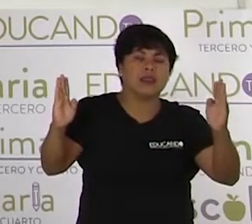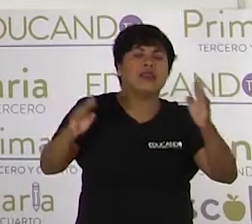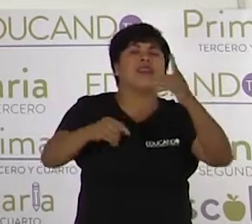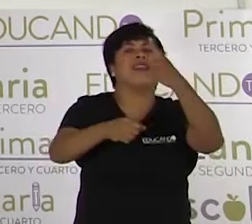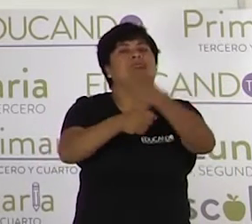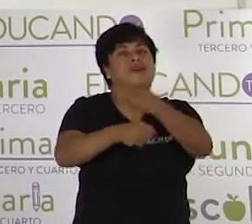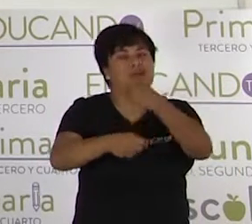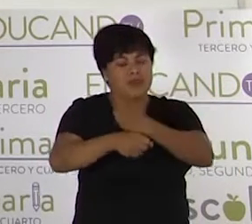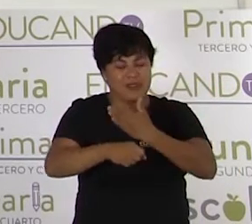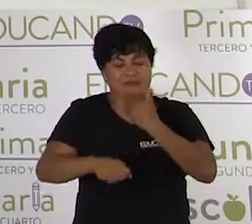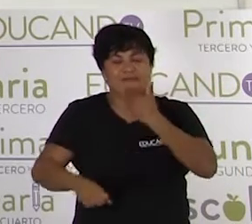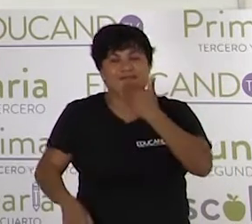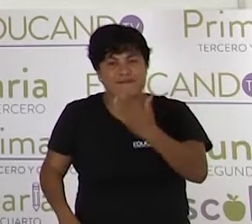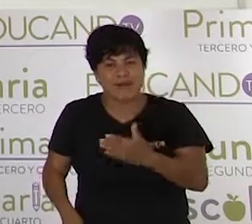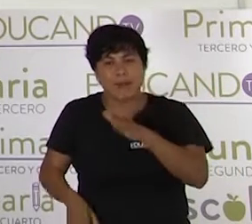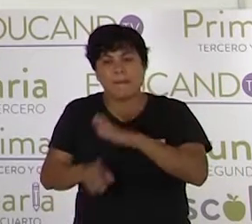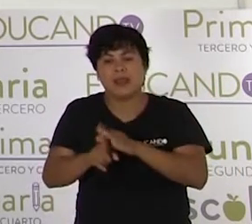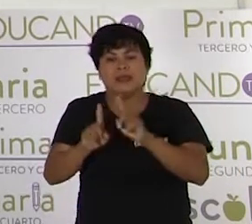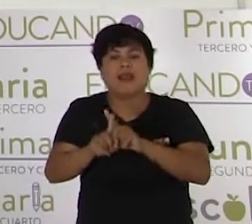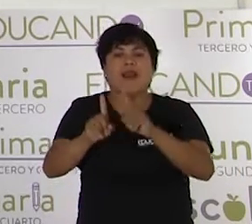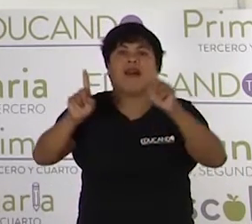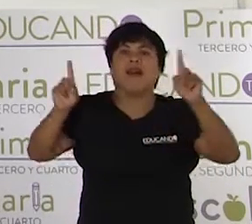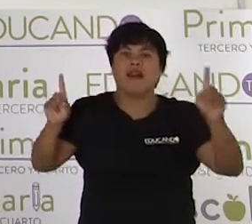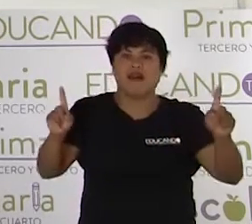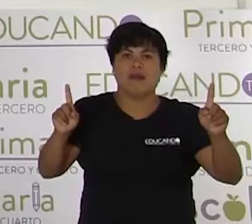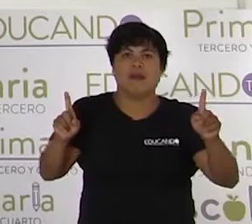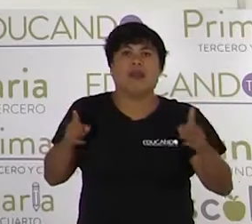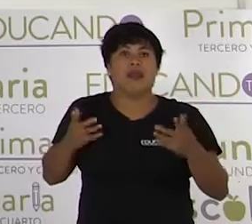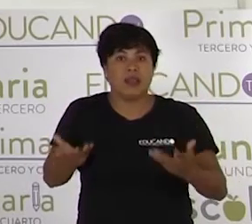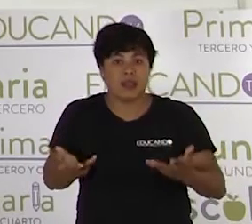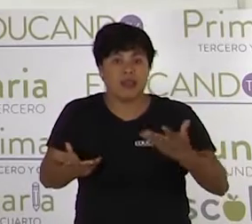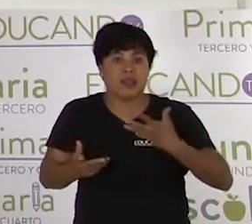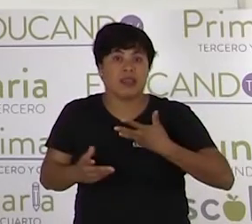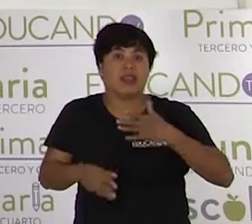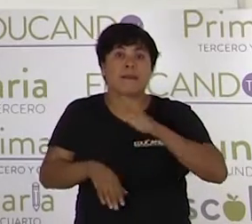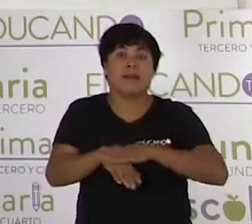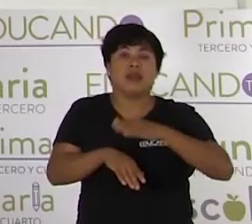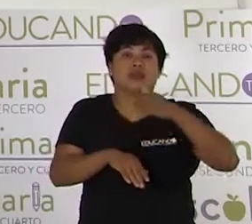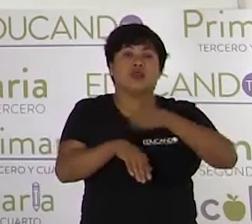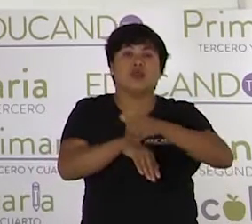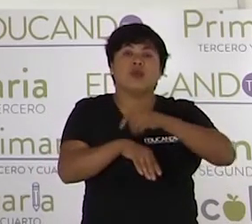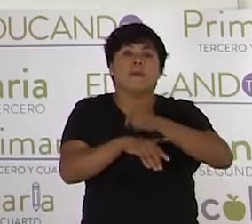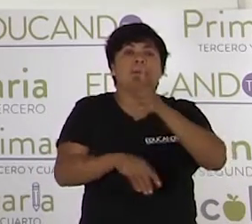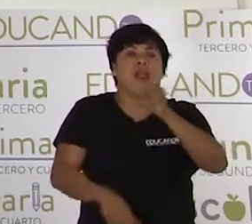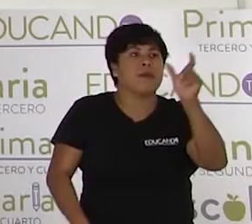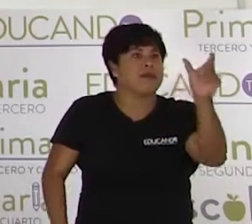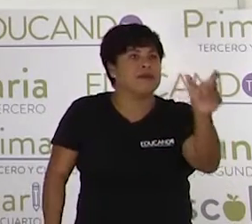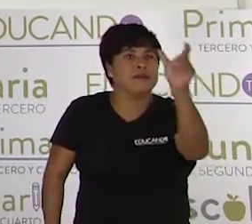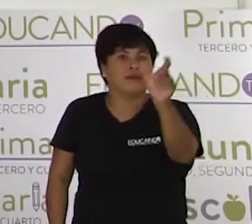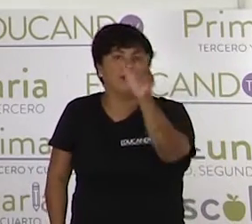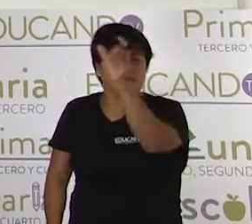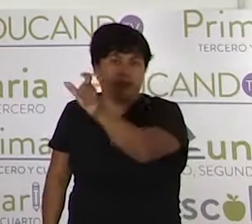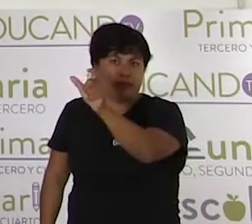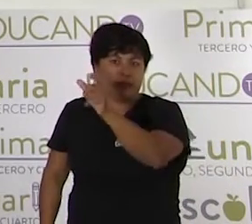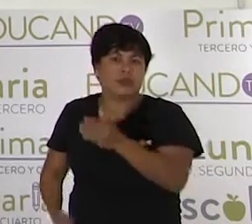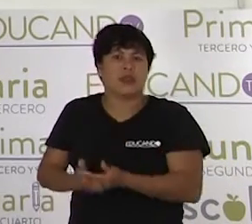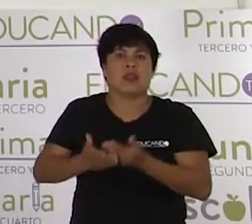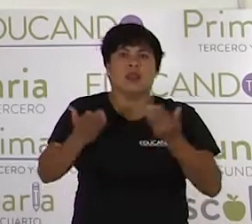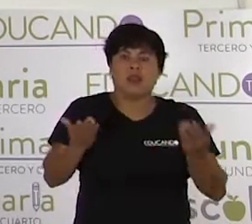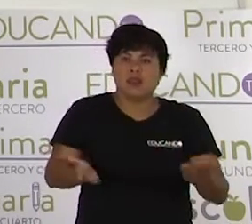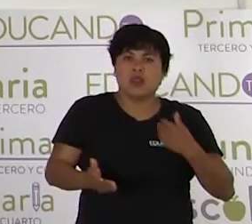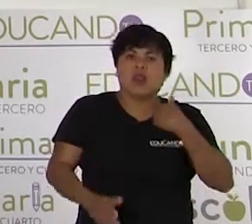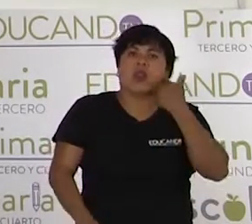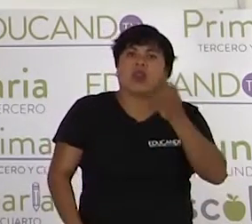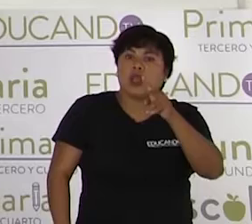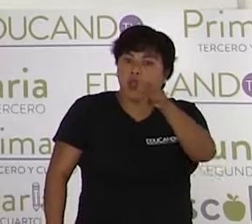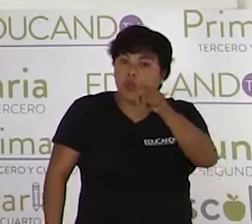La primera es la más larga, pues tiene mayor cantidad de palabras. Ahora quiero